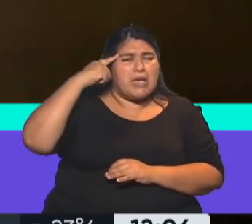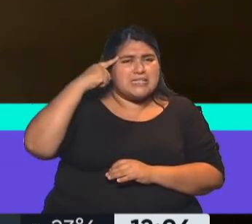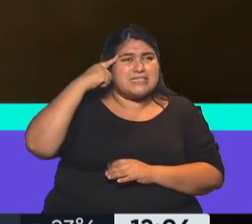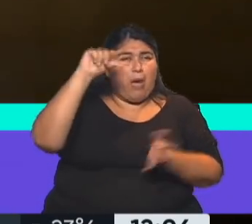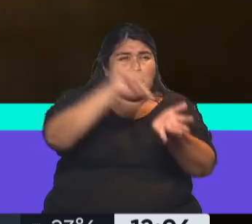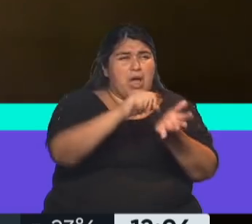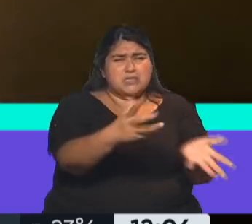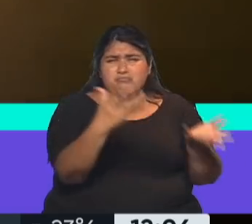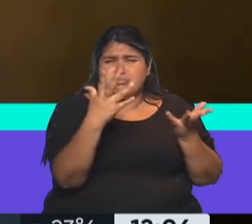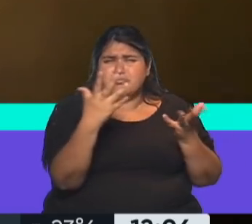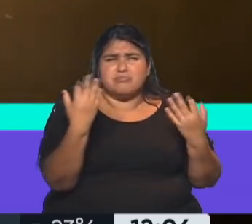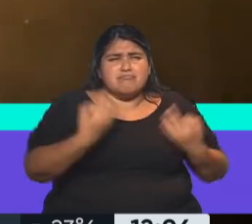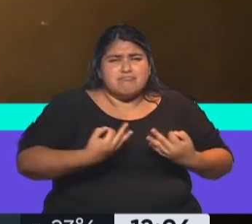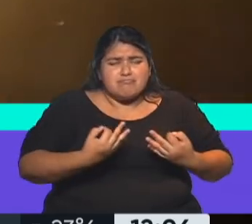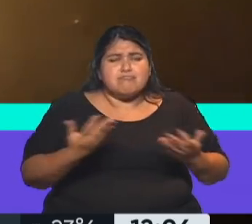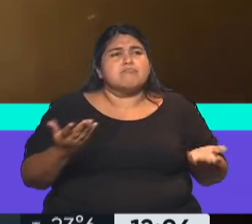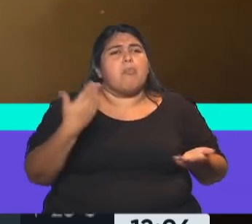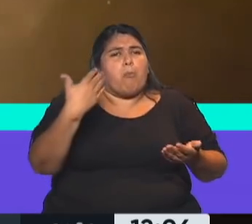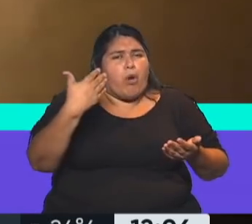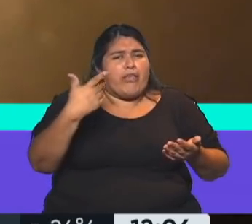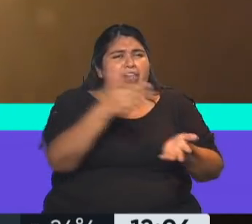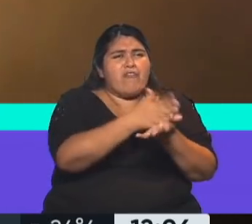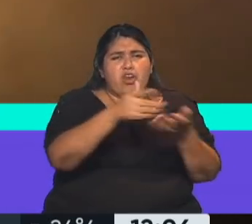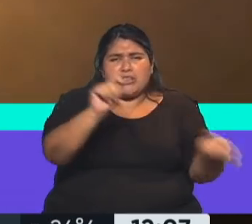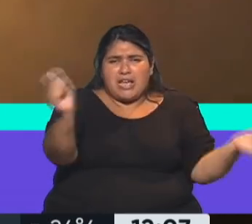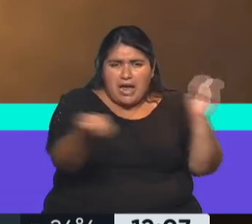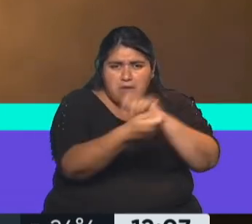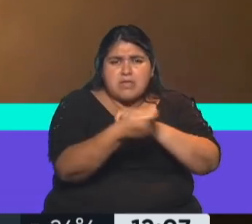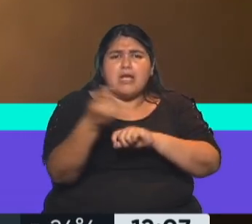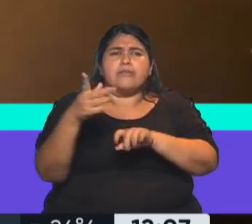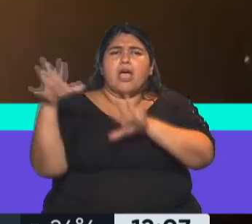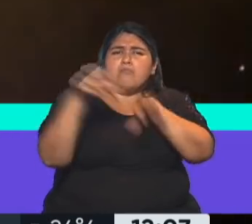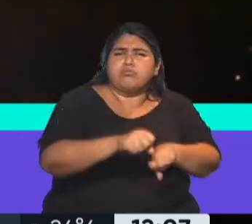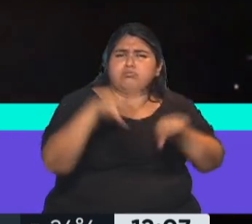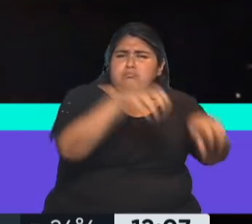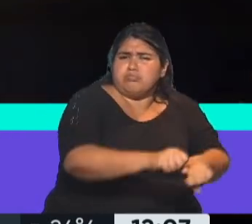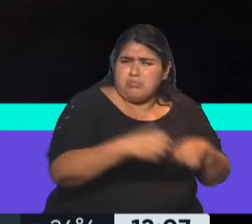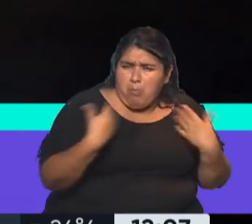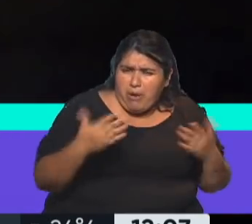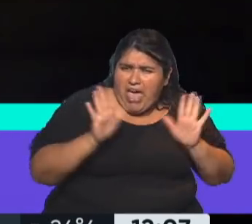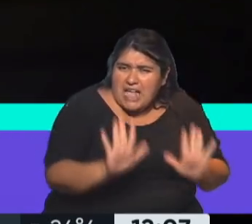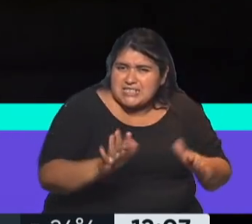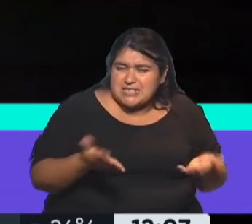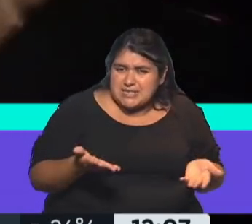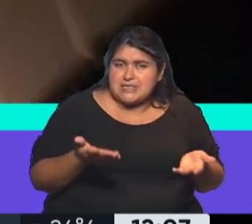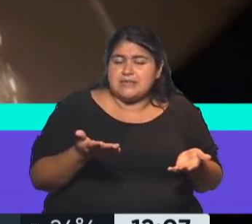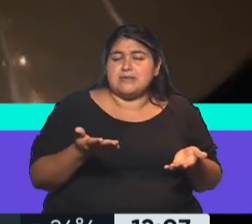país puede cambiar las fronteras, invadir tropas militares y